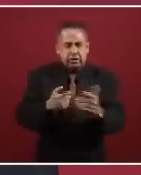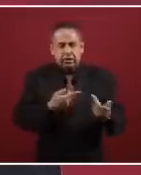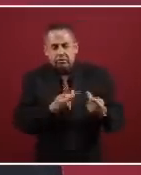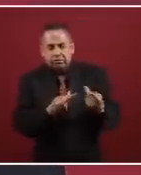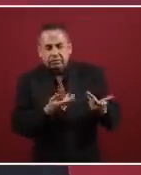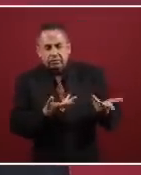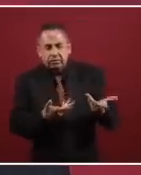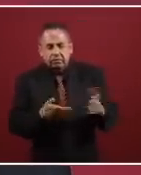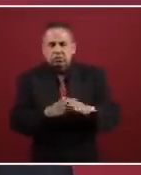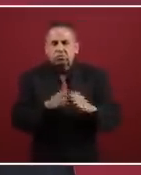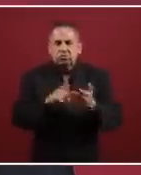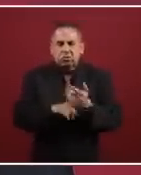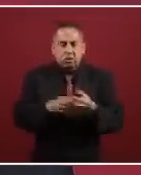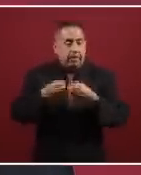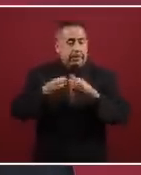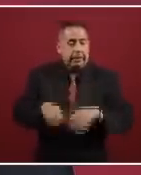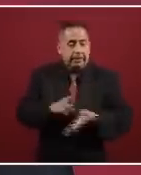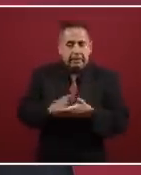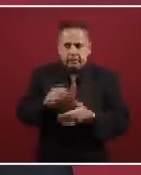perder derechos